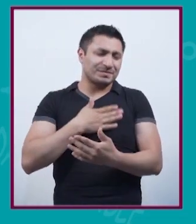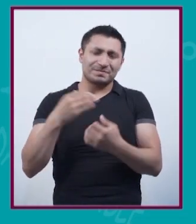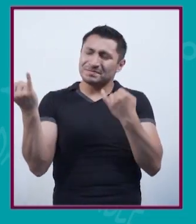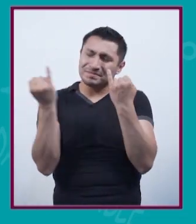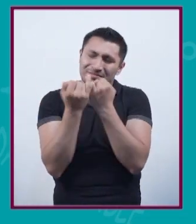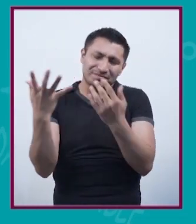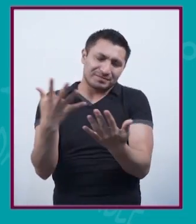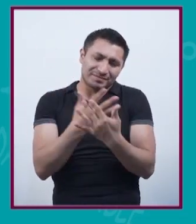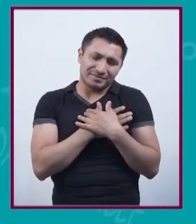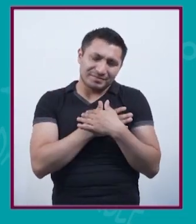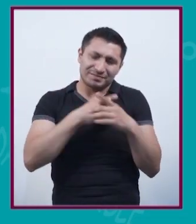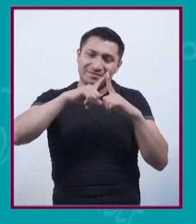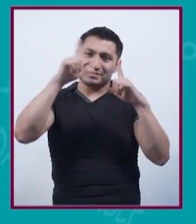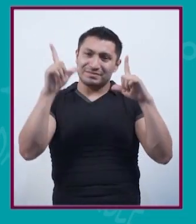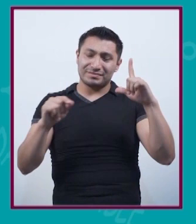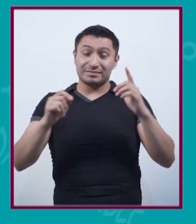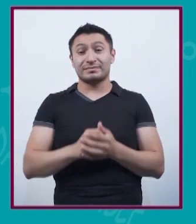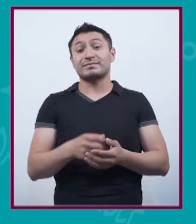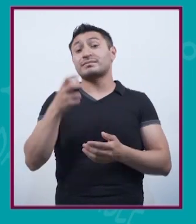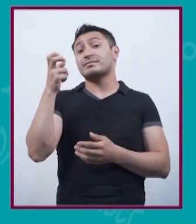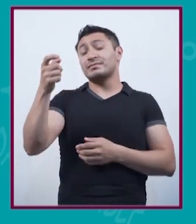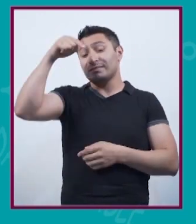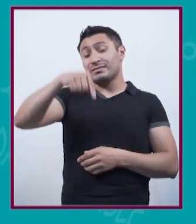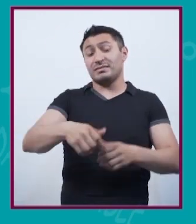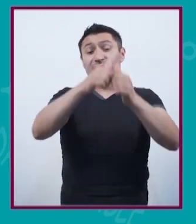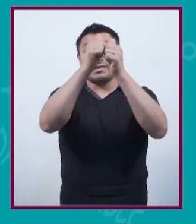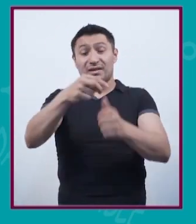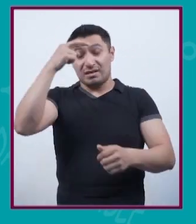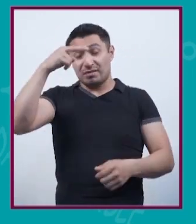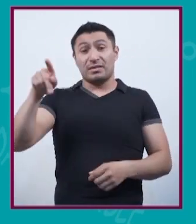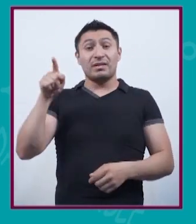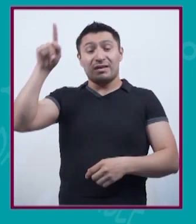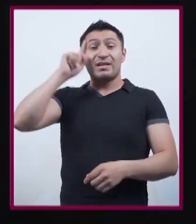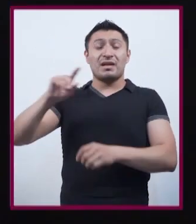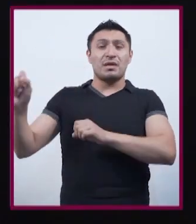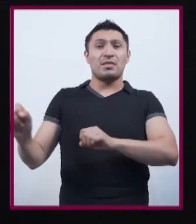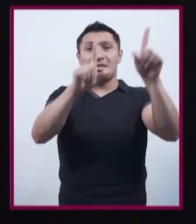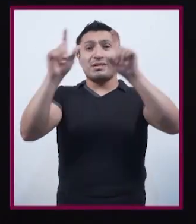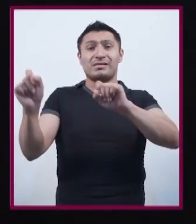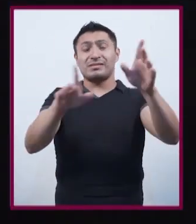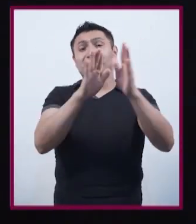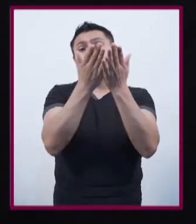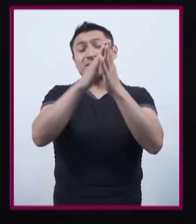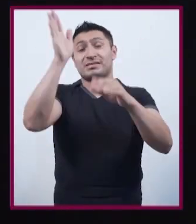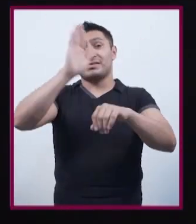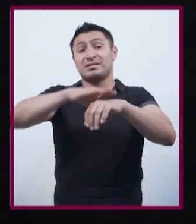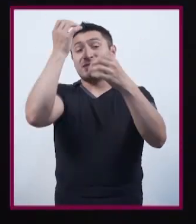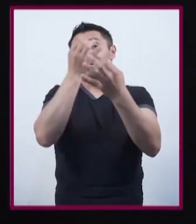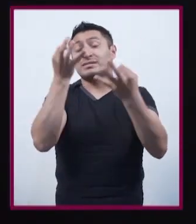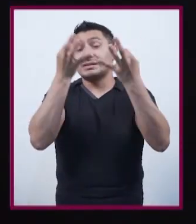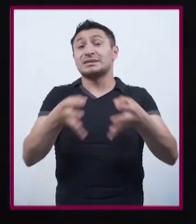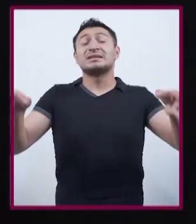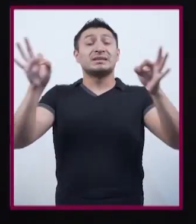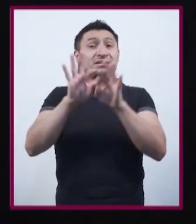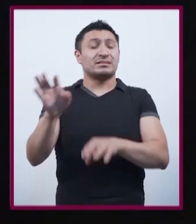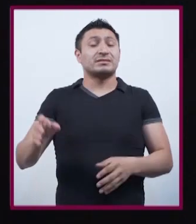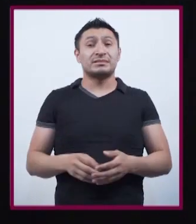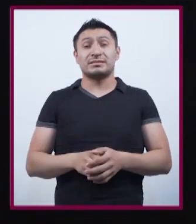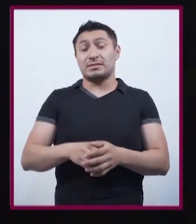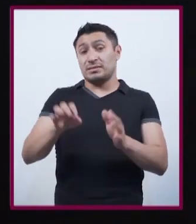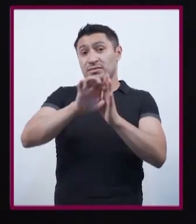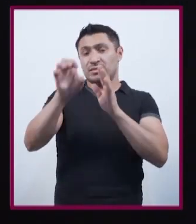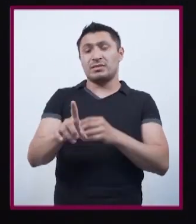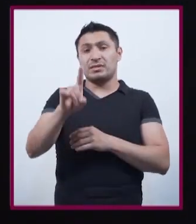pudorosa, delicadísima, México fuera patria mía también. Y es que a partir de su estancia en México, la poeta